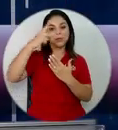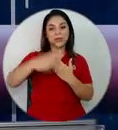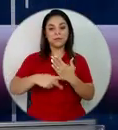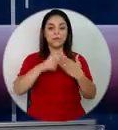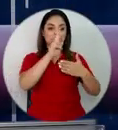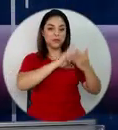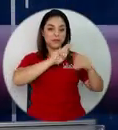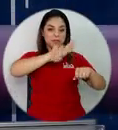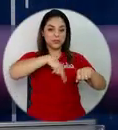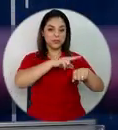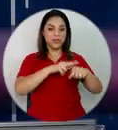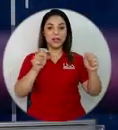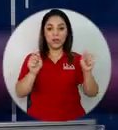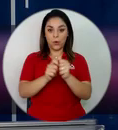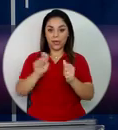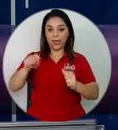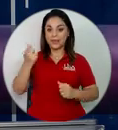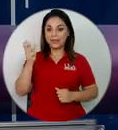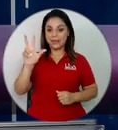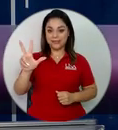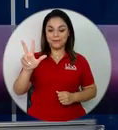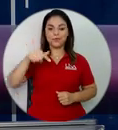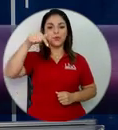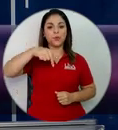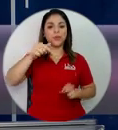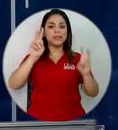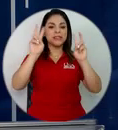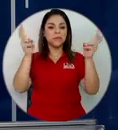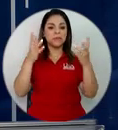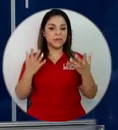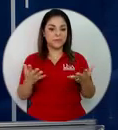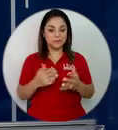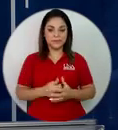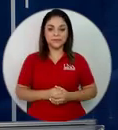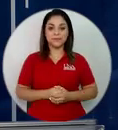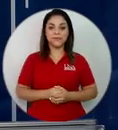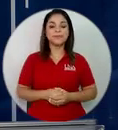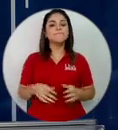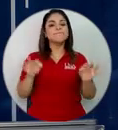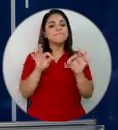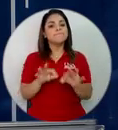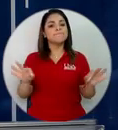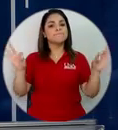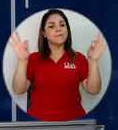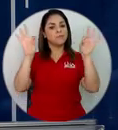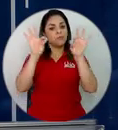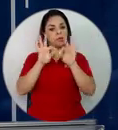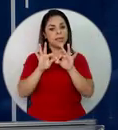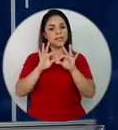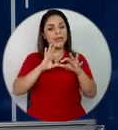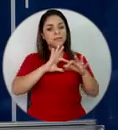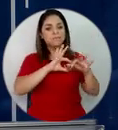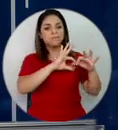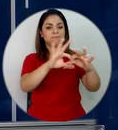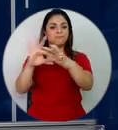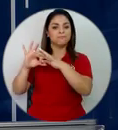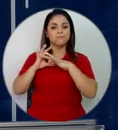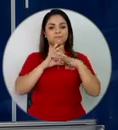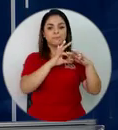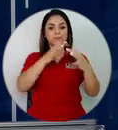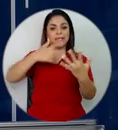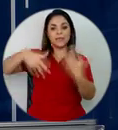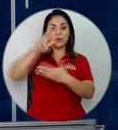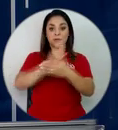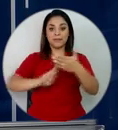Con una mirada al programa de la Universidad Nacional y del CINAR S.A. Hoy con el tema de la importancia de la